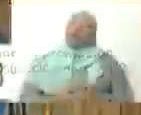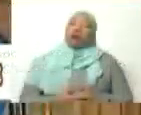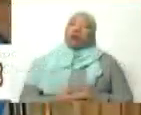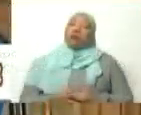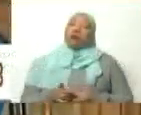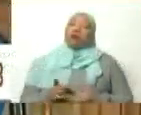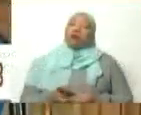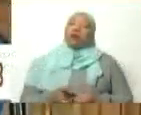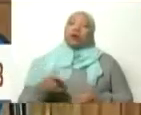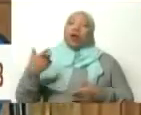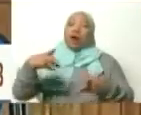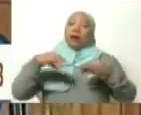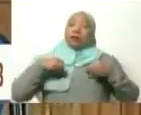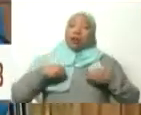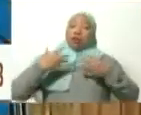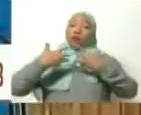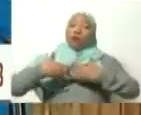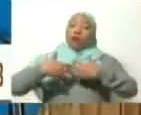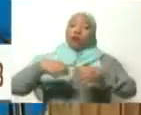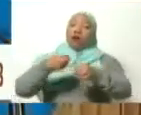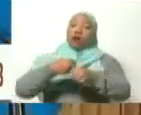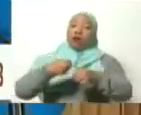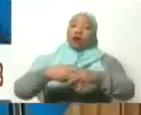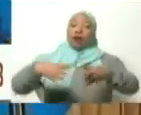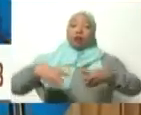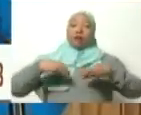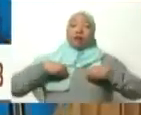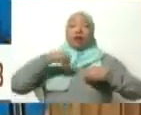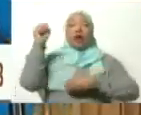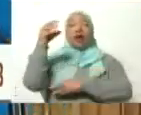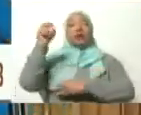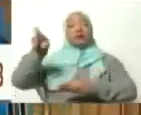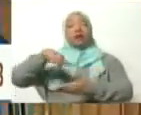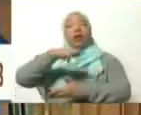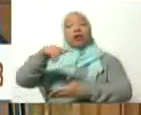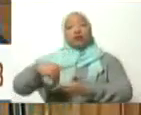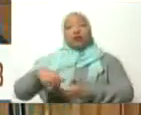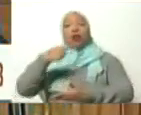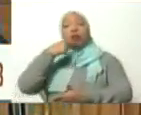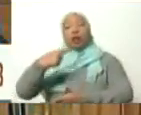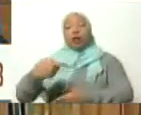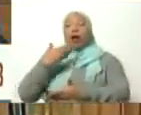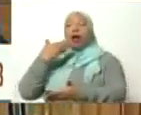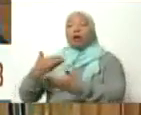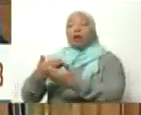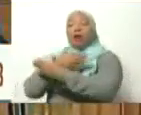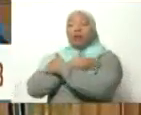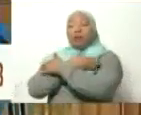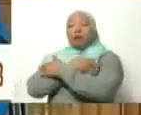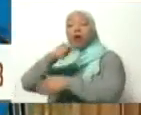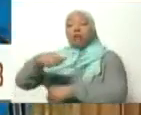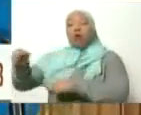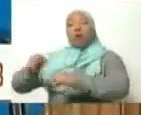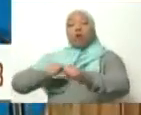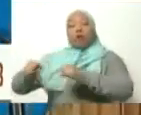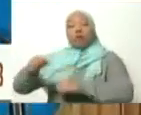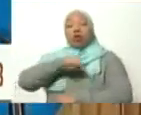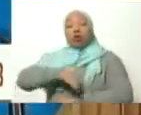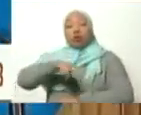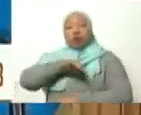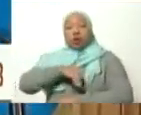que reconocérselo así a esta Asamblea Nacional, los movimientos sociales. Y ahorita están en